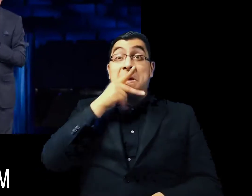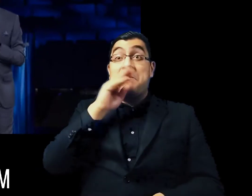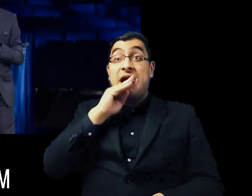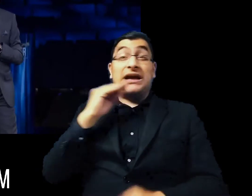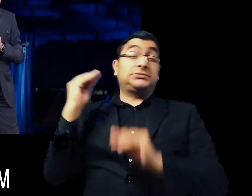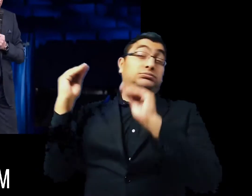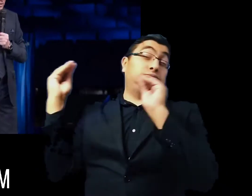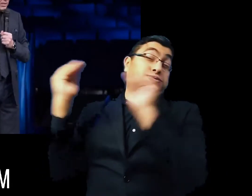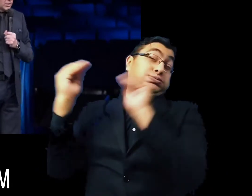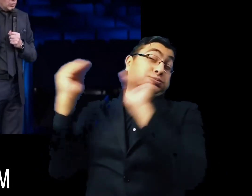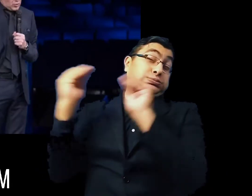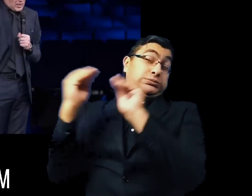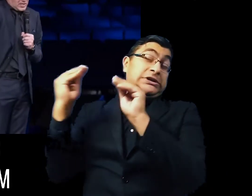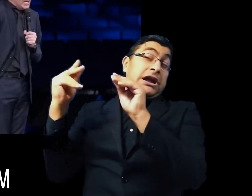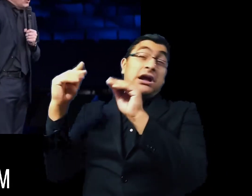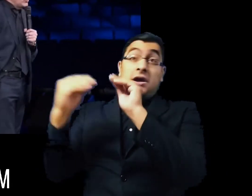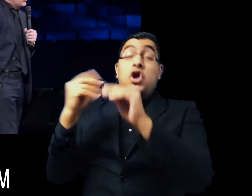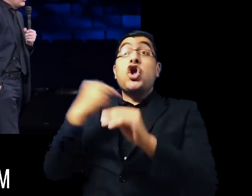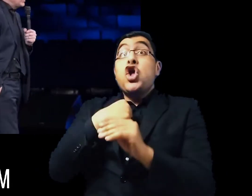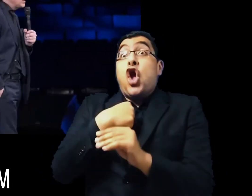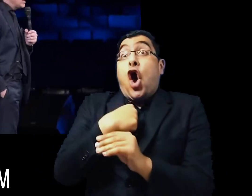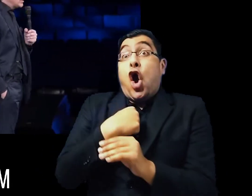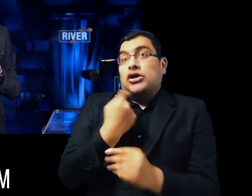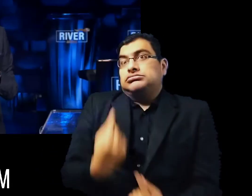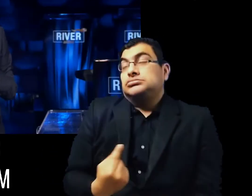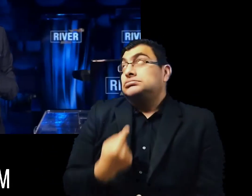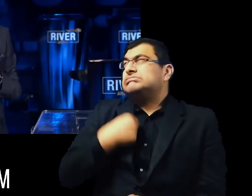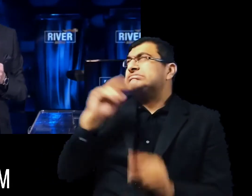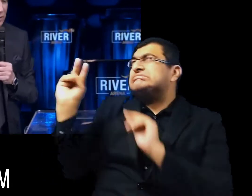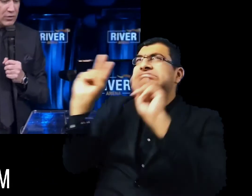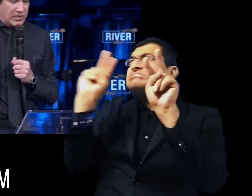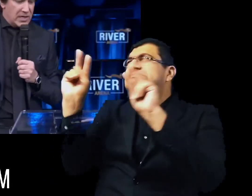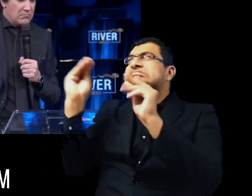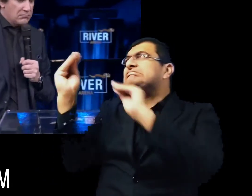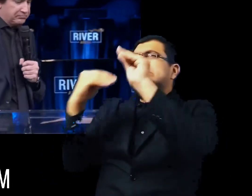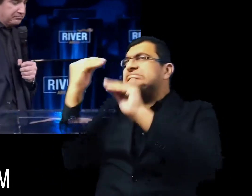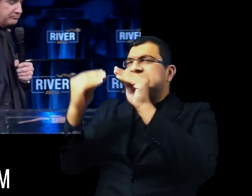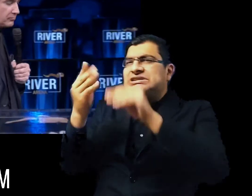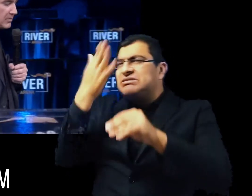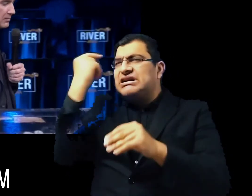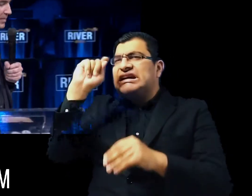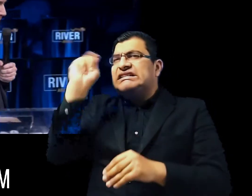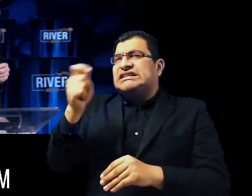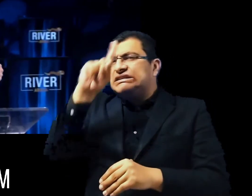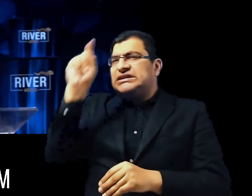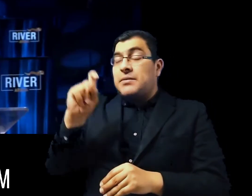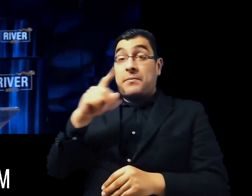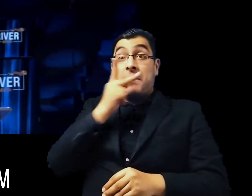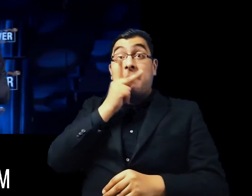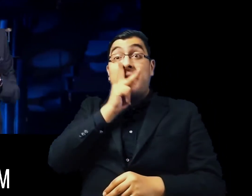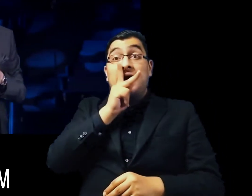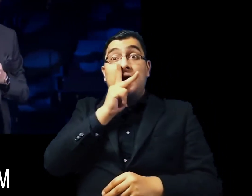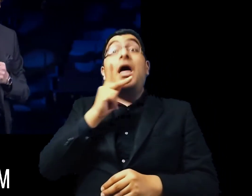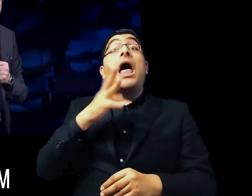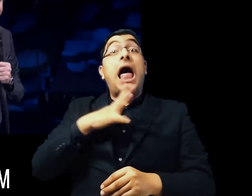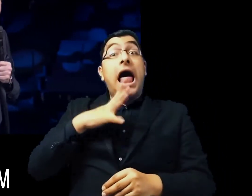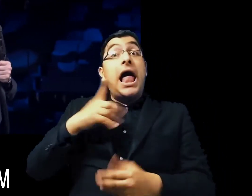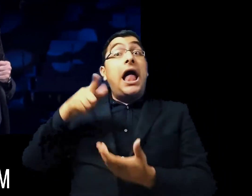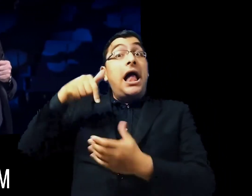una discusión. Como yo era chiquito no entendía de qué discutieron, pero sí mi papá guardaba un